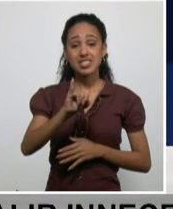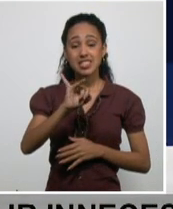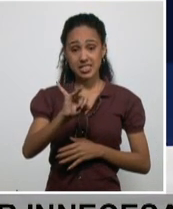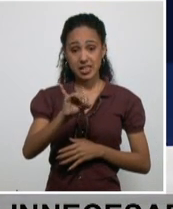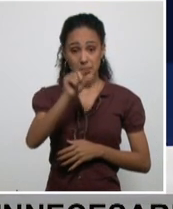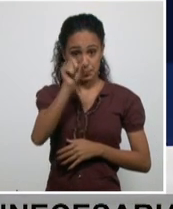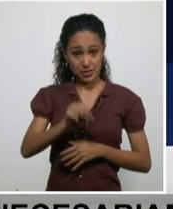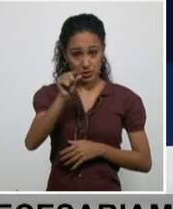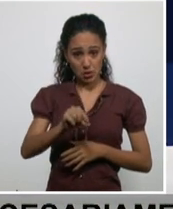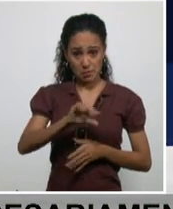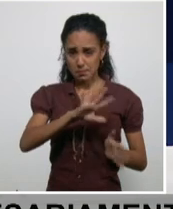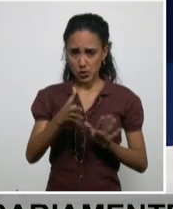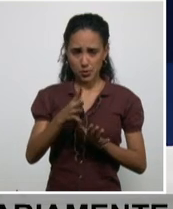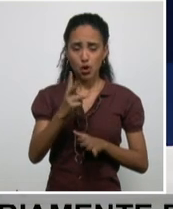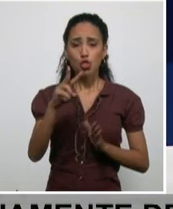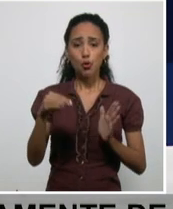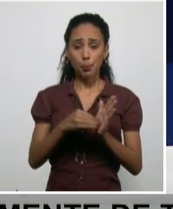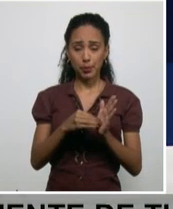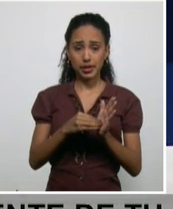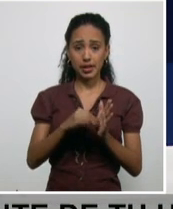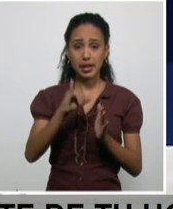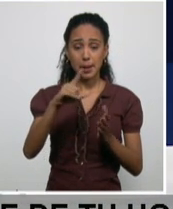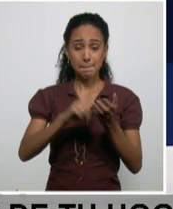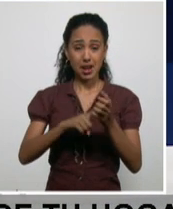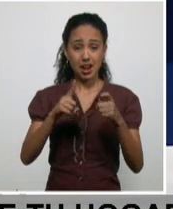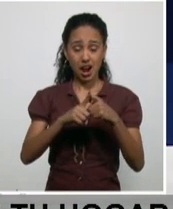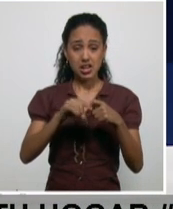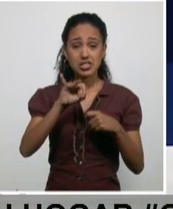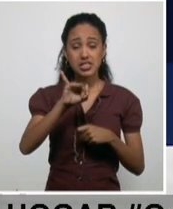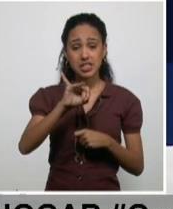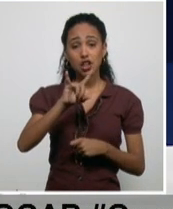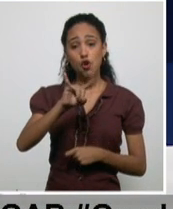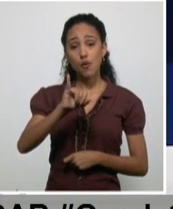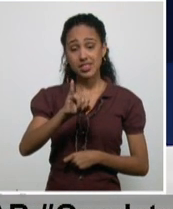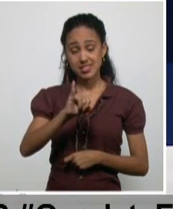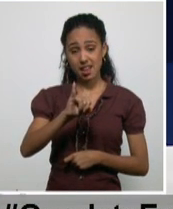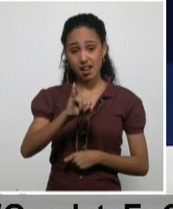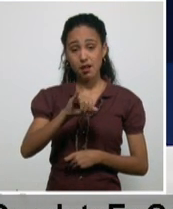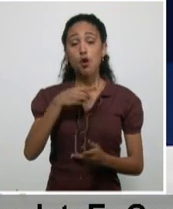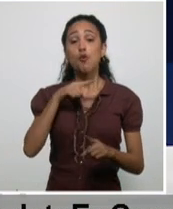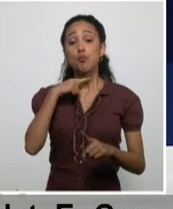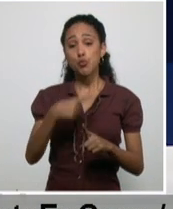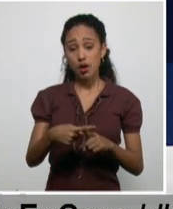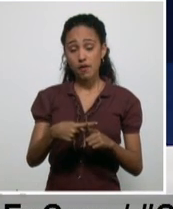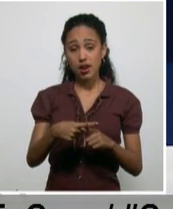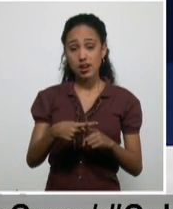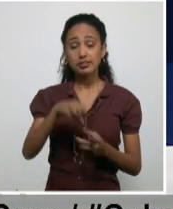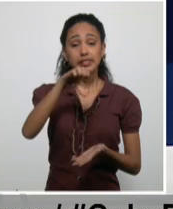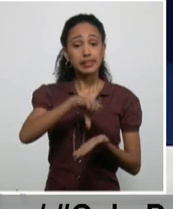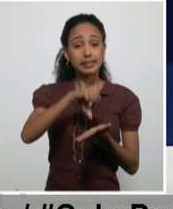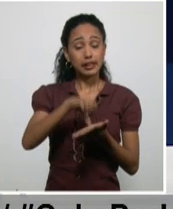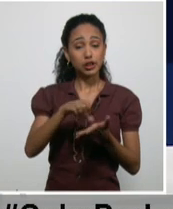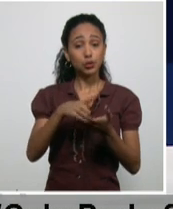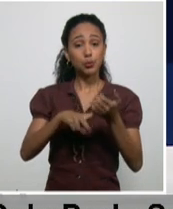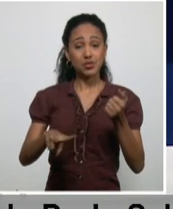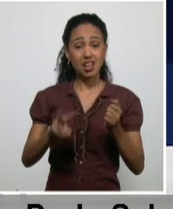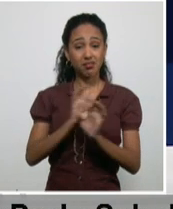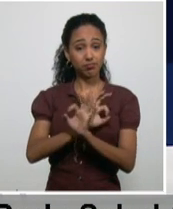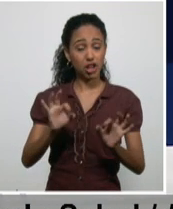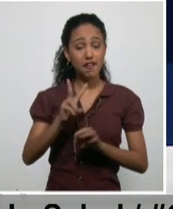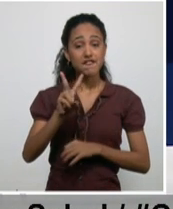casi 2.000. El IPK procesó 796 muestras, el Centro Provincial de Higiene y Epidemiología de